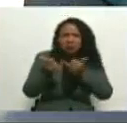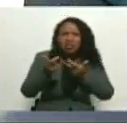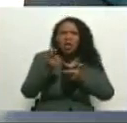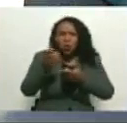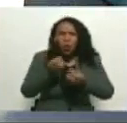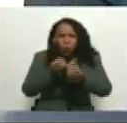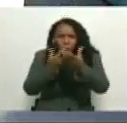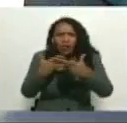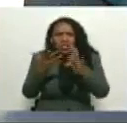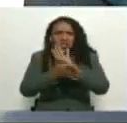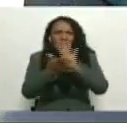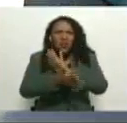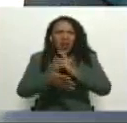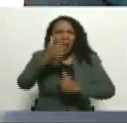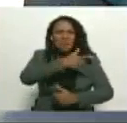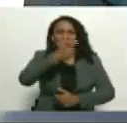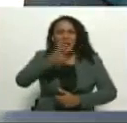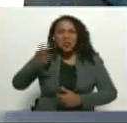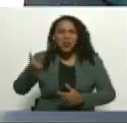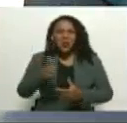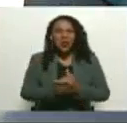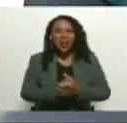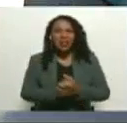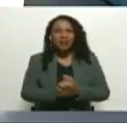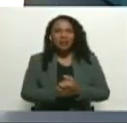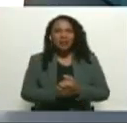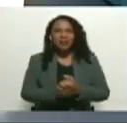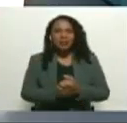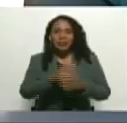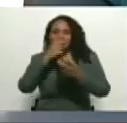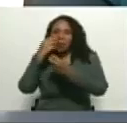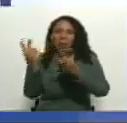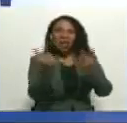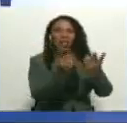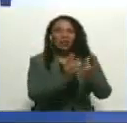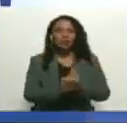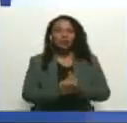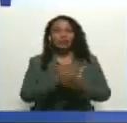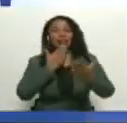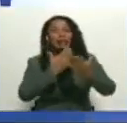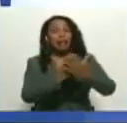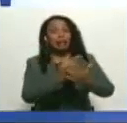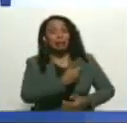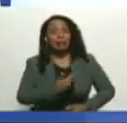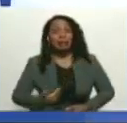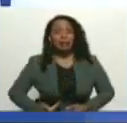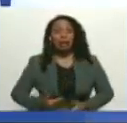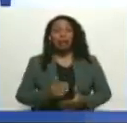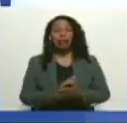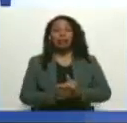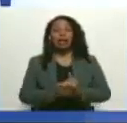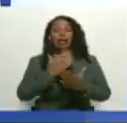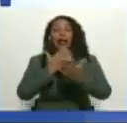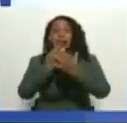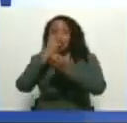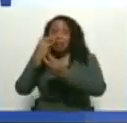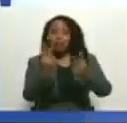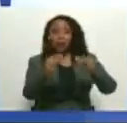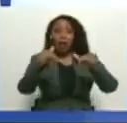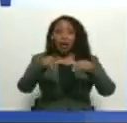sobre el proyecto Oso Frontino Guaramacal? Bienvenido. Muchas gracias, presidente, y muchas gracias por invitarme a su